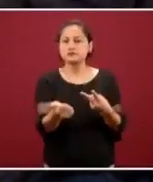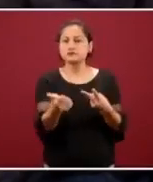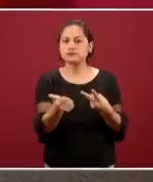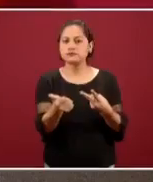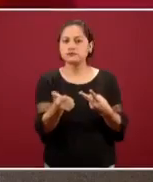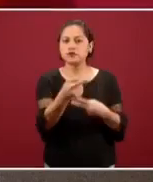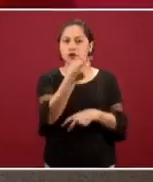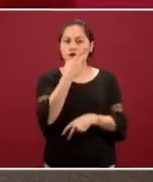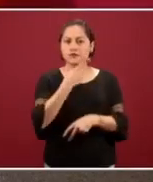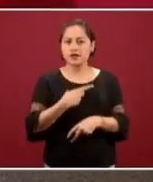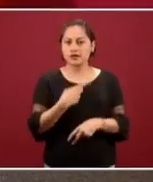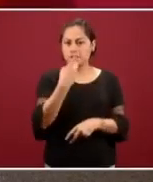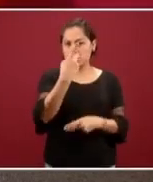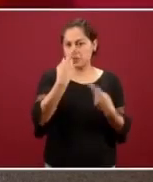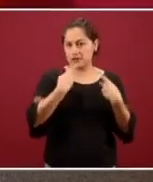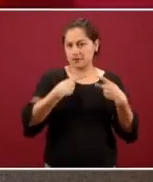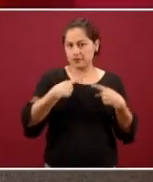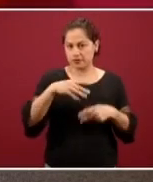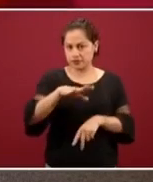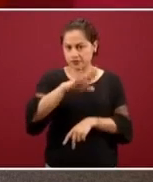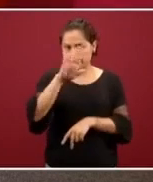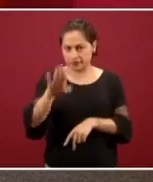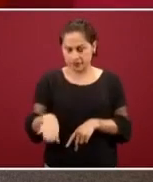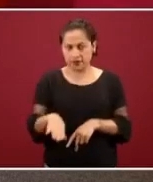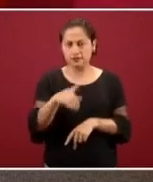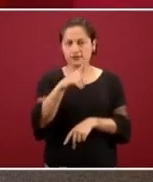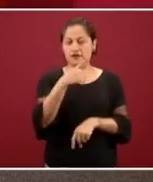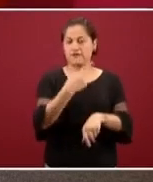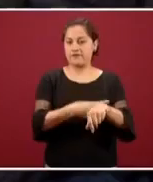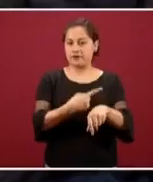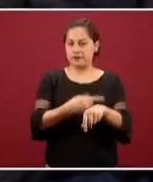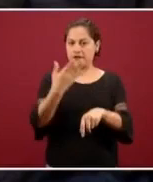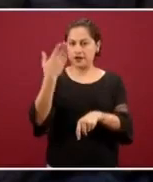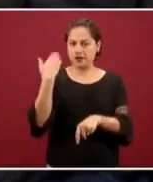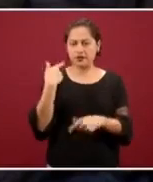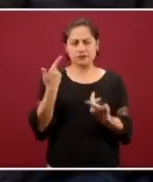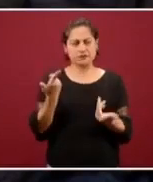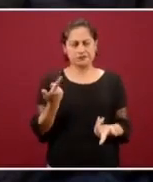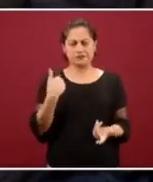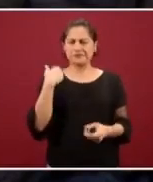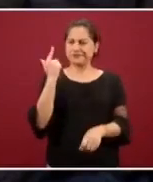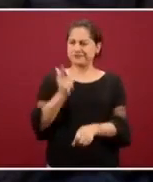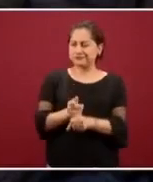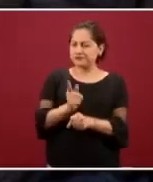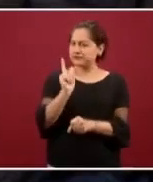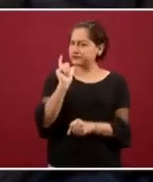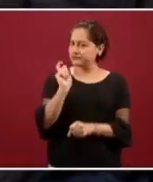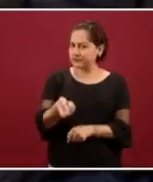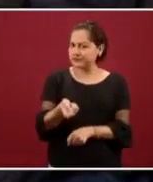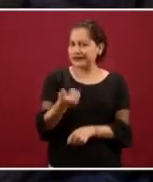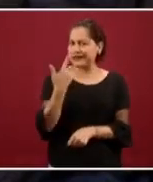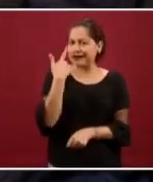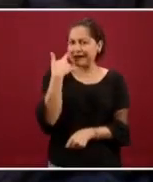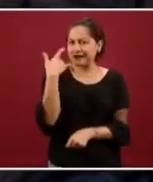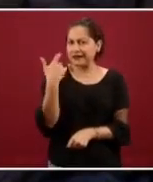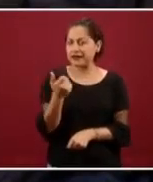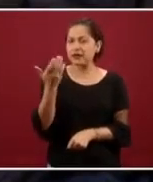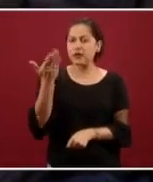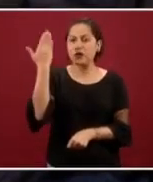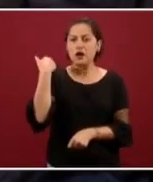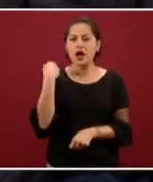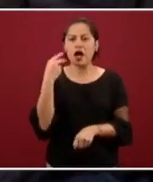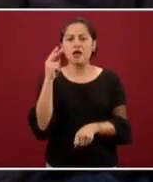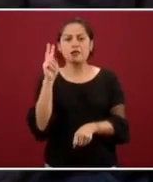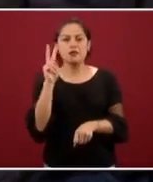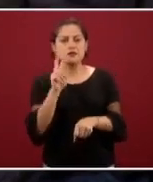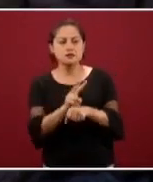que falleció. Llamó mucho la atención que la esposa dijera que no se le había hecho la prueba diagnóstica. Entonces quiero saber si se